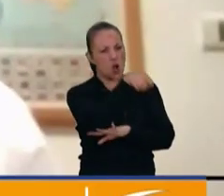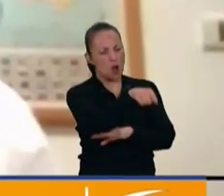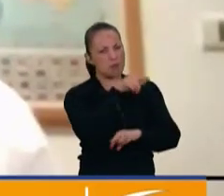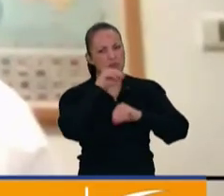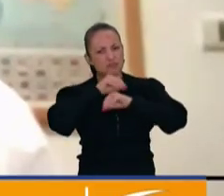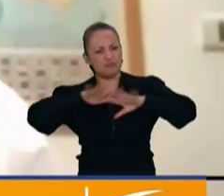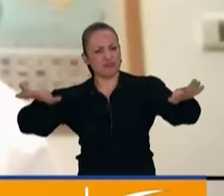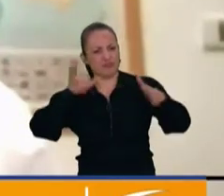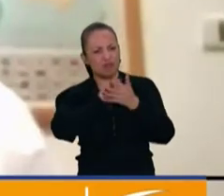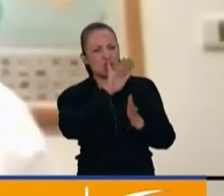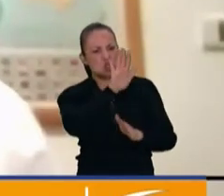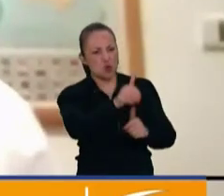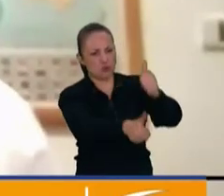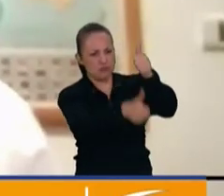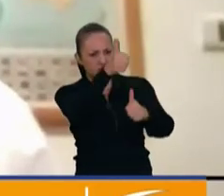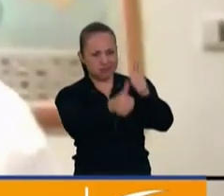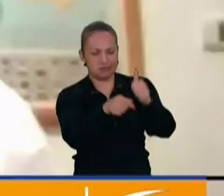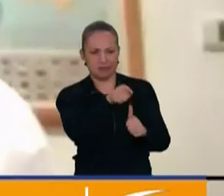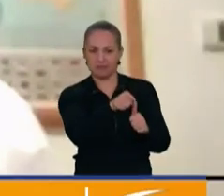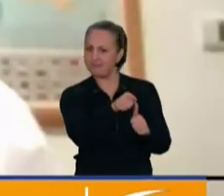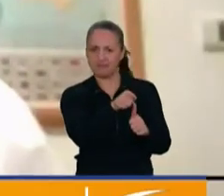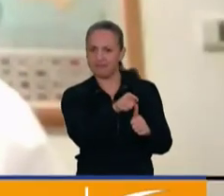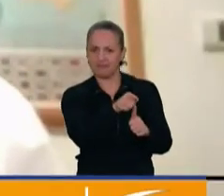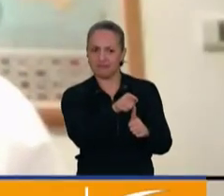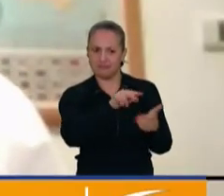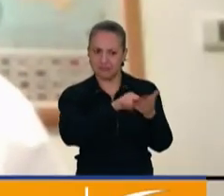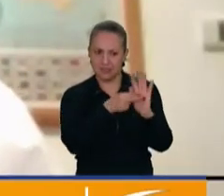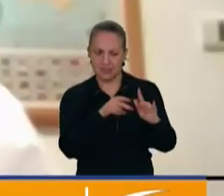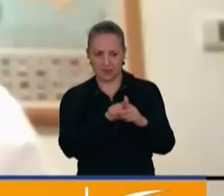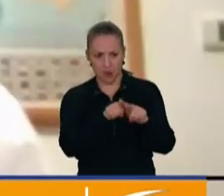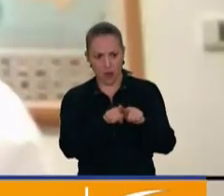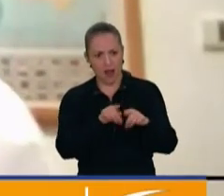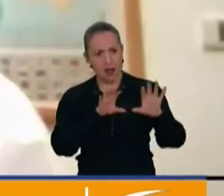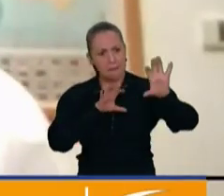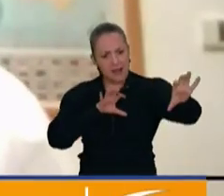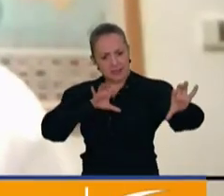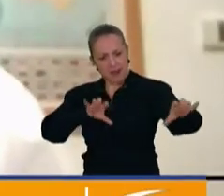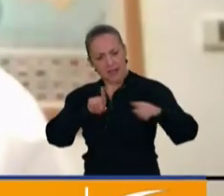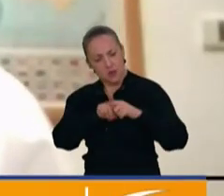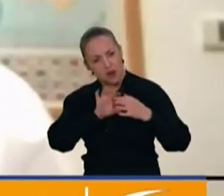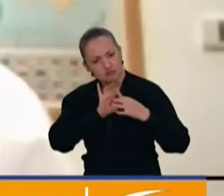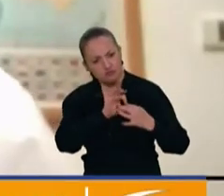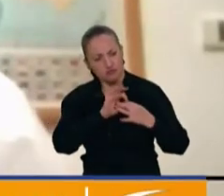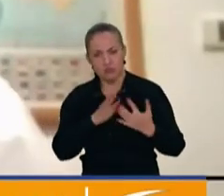Las autoridades de Colombia no representan la amistad entre los pueblos. Y